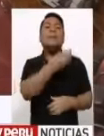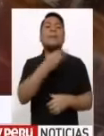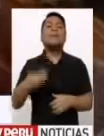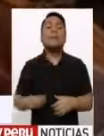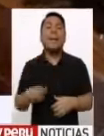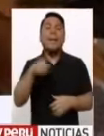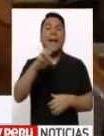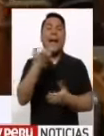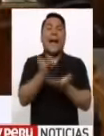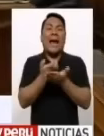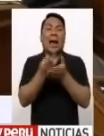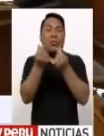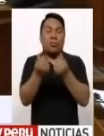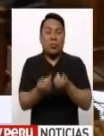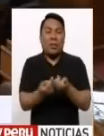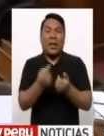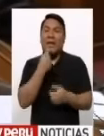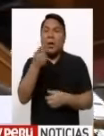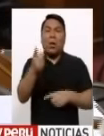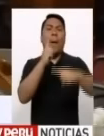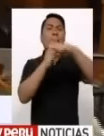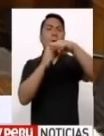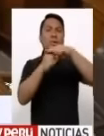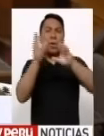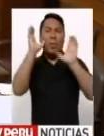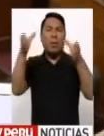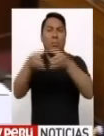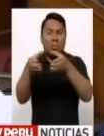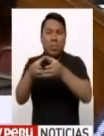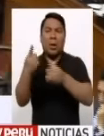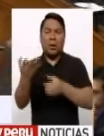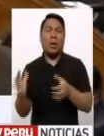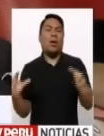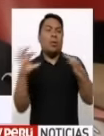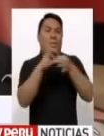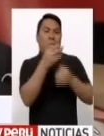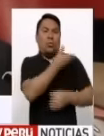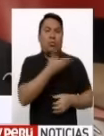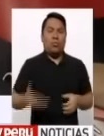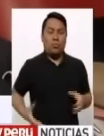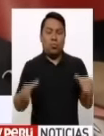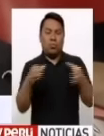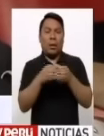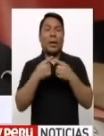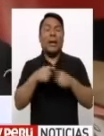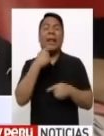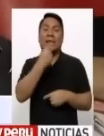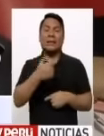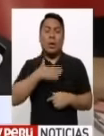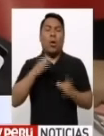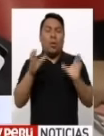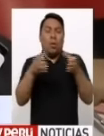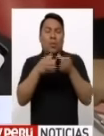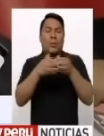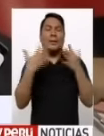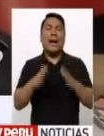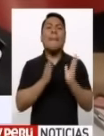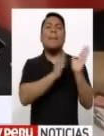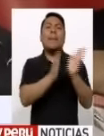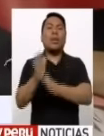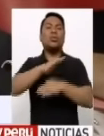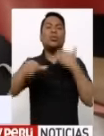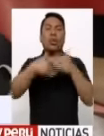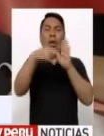Thorn, calificó de positivo el trabajo realizado por el Ejecutivo y el Legislativo. Expresó que su equipo está preparando todas las normas para